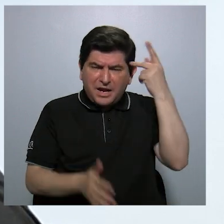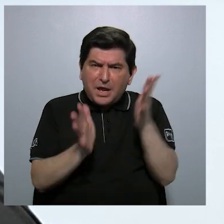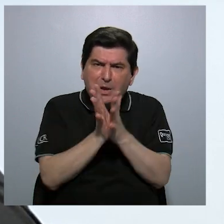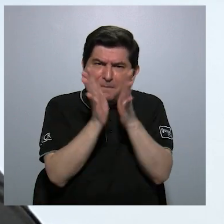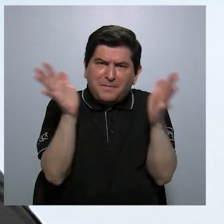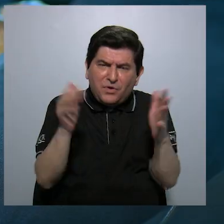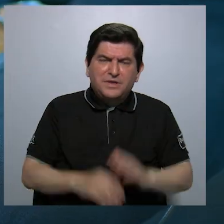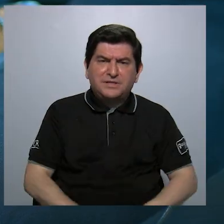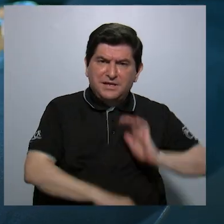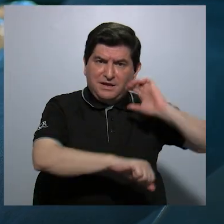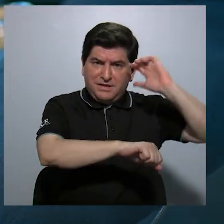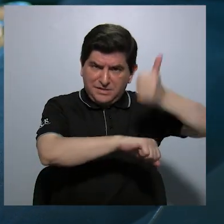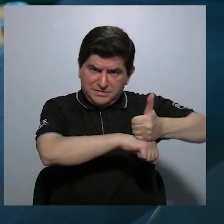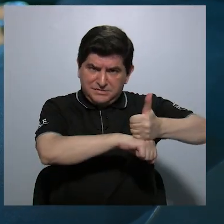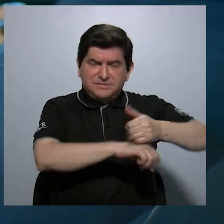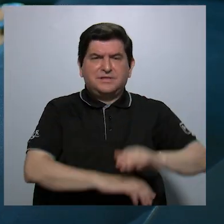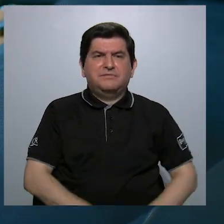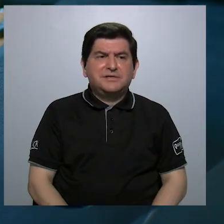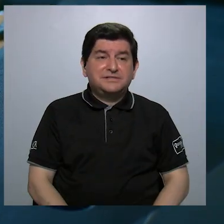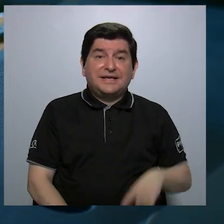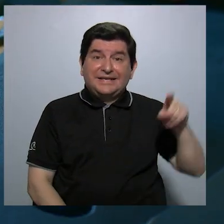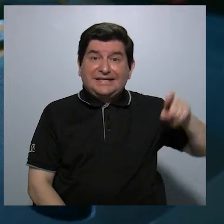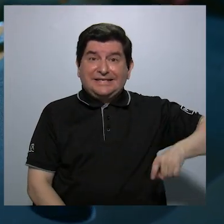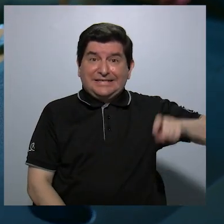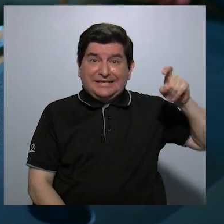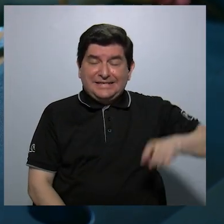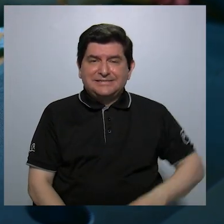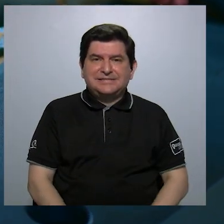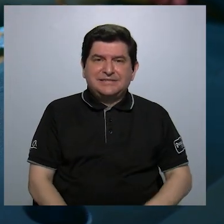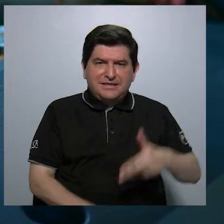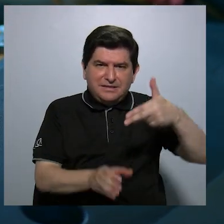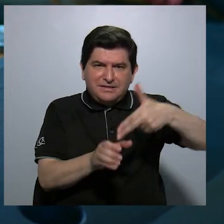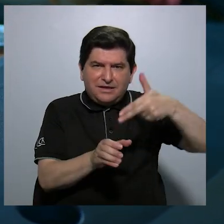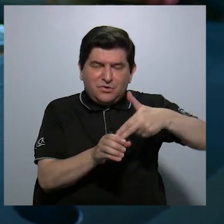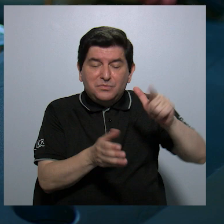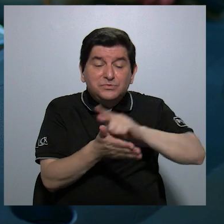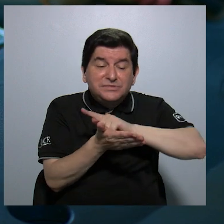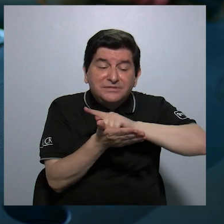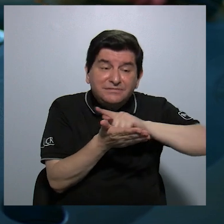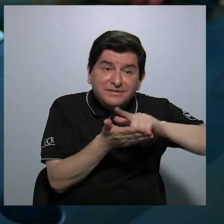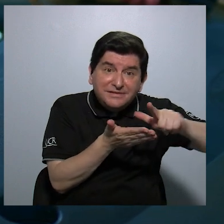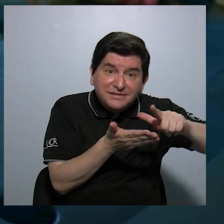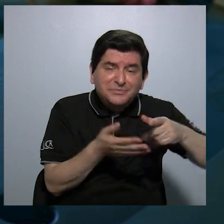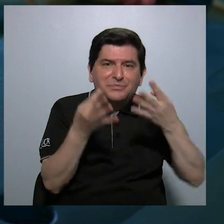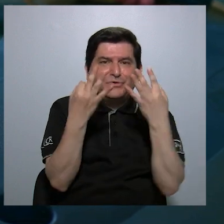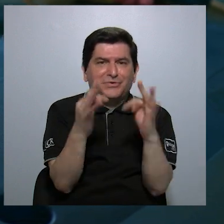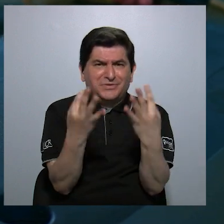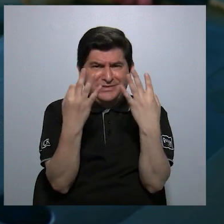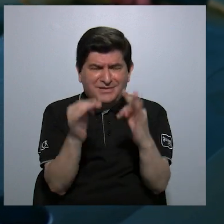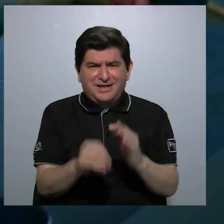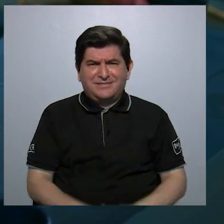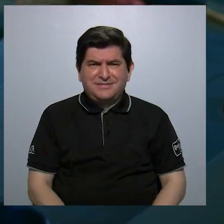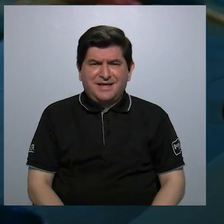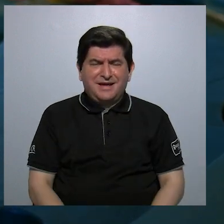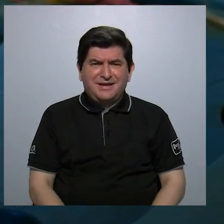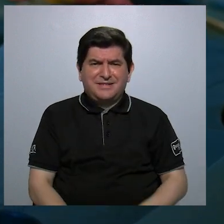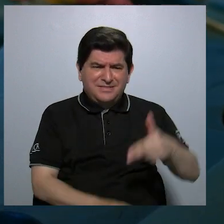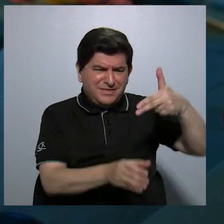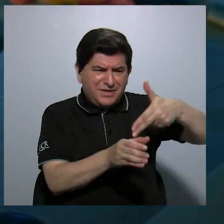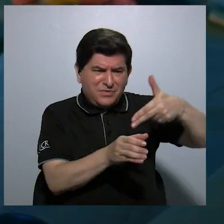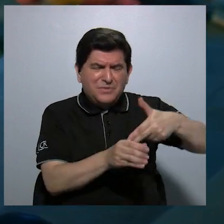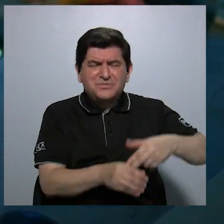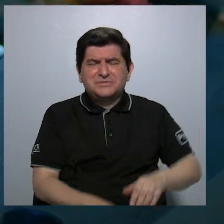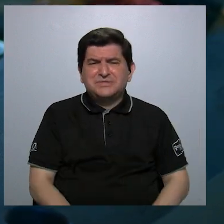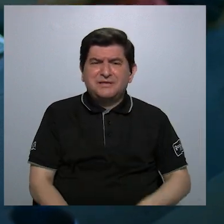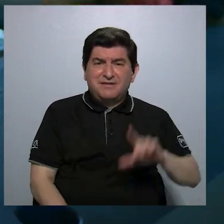política pública es crear esta necesidad de un combustible mucho más limpio. Tratar de pasarse de un